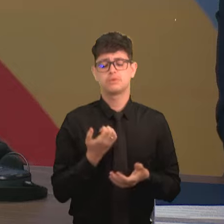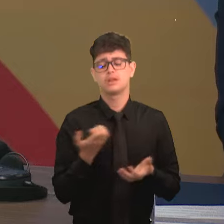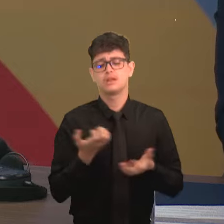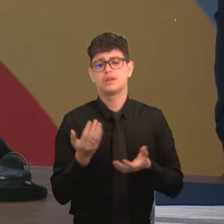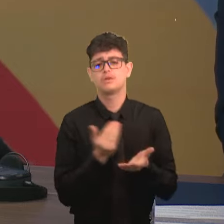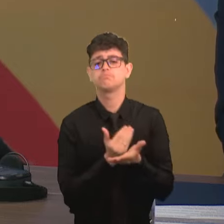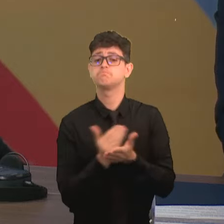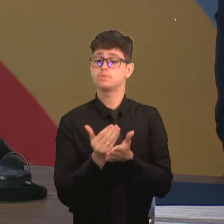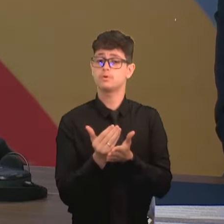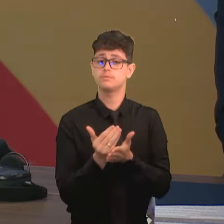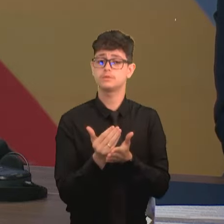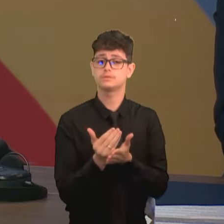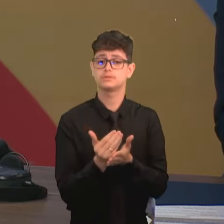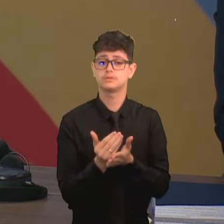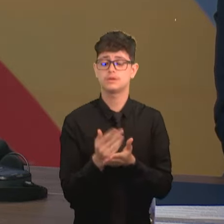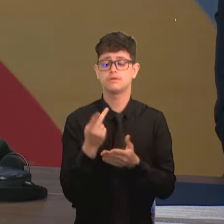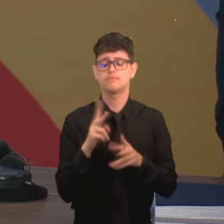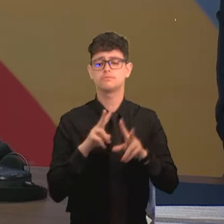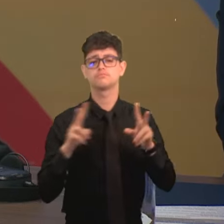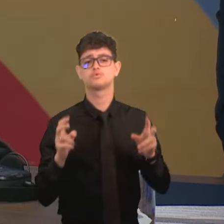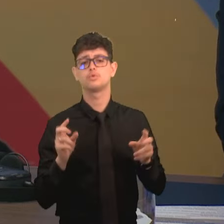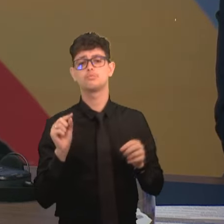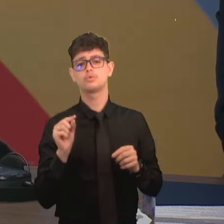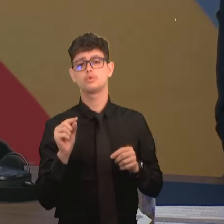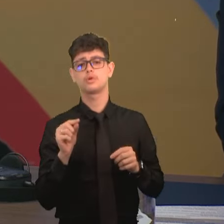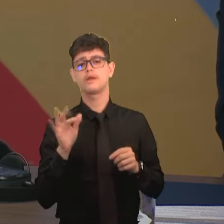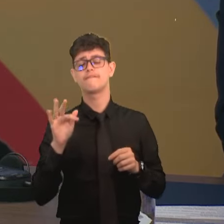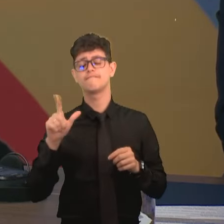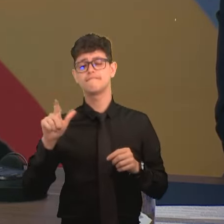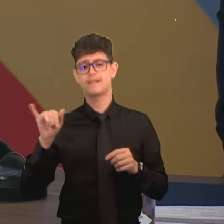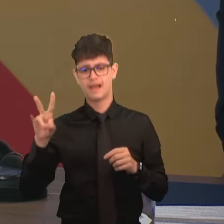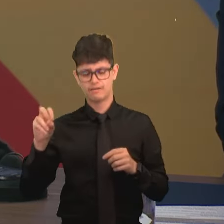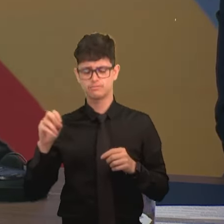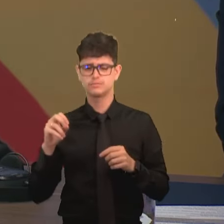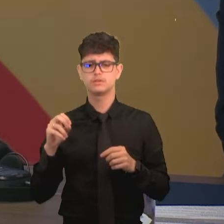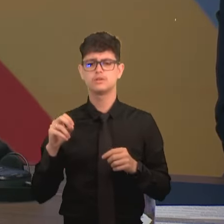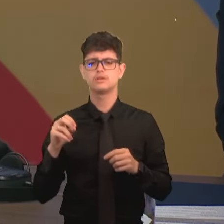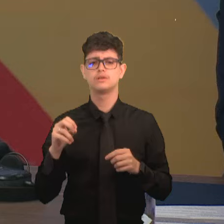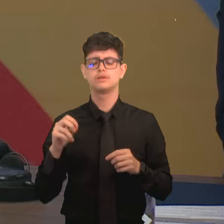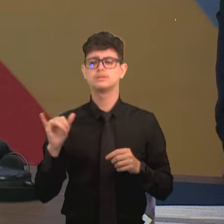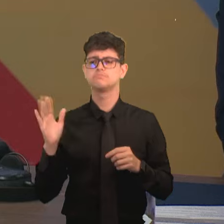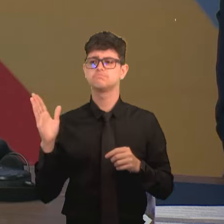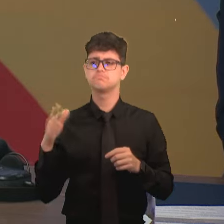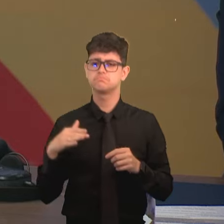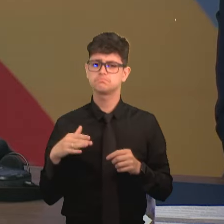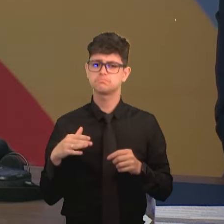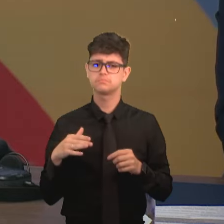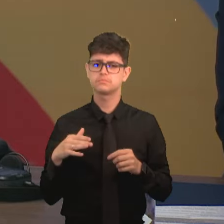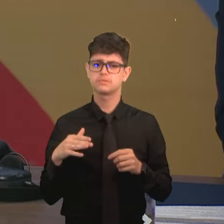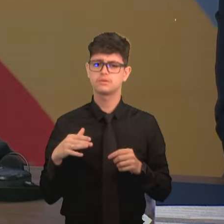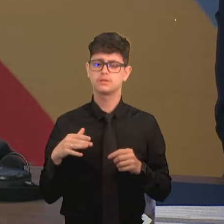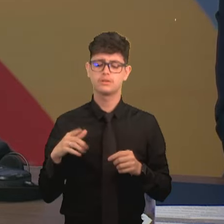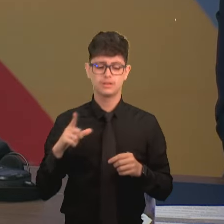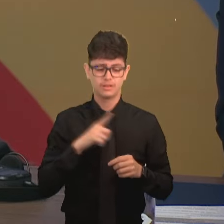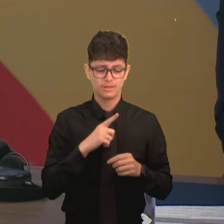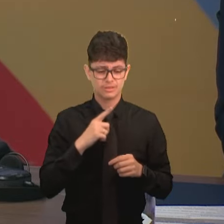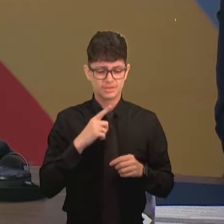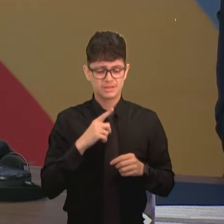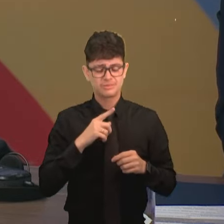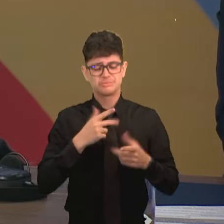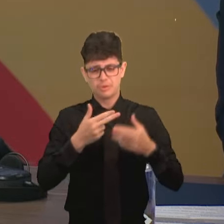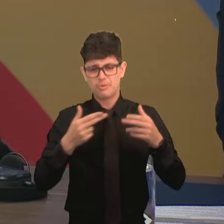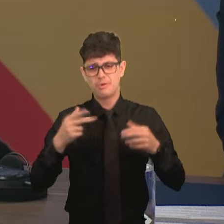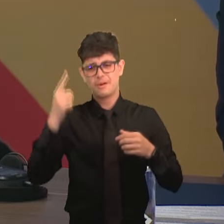Quería empezar haciendo quizás un comentario. Profesor Flavio, usted trajo reflexiones muy